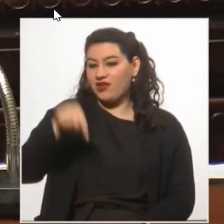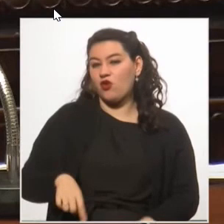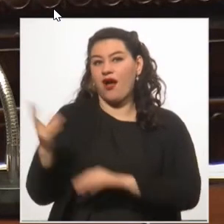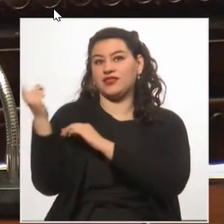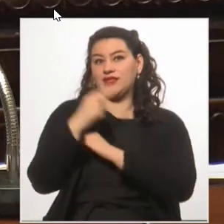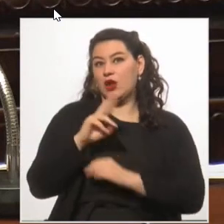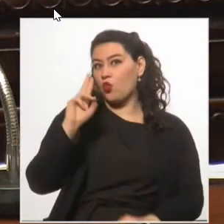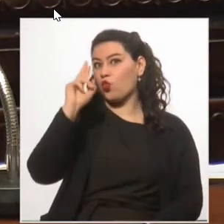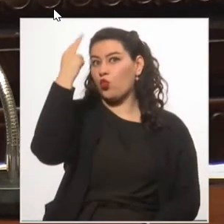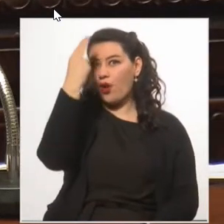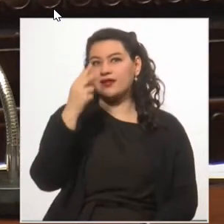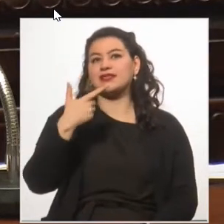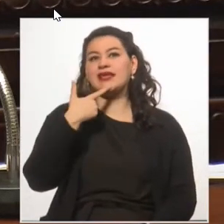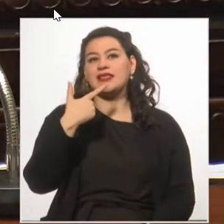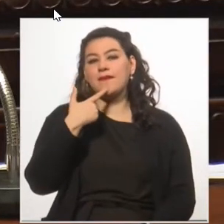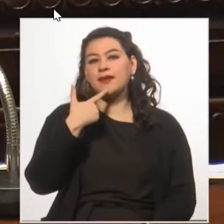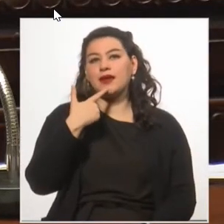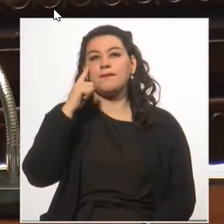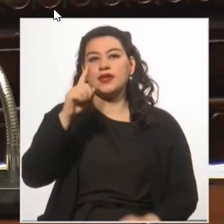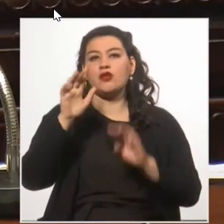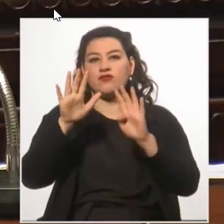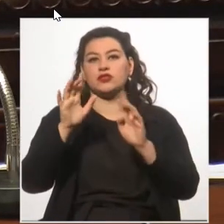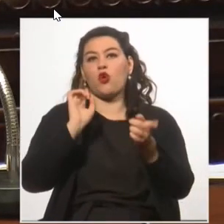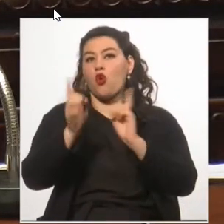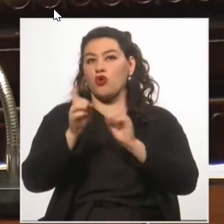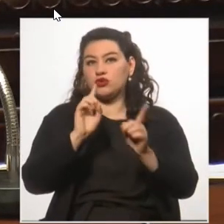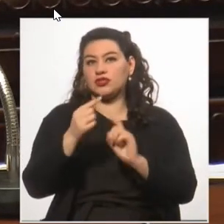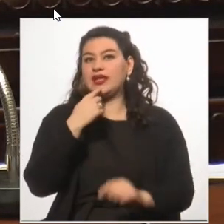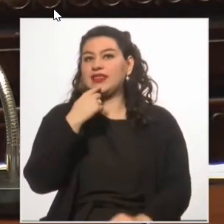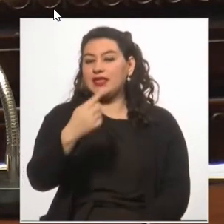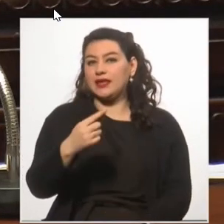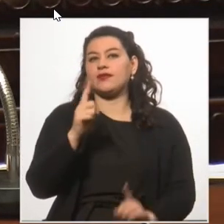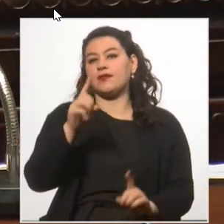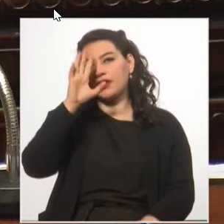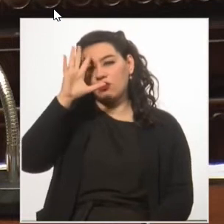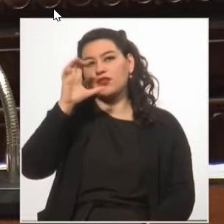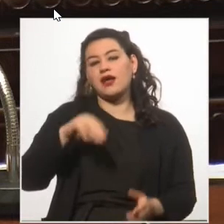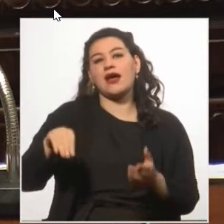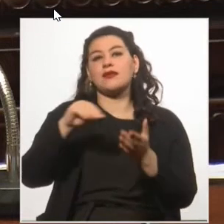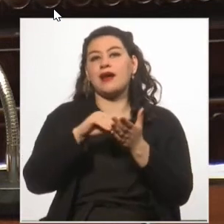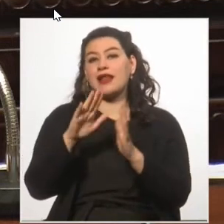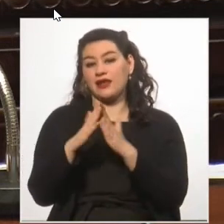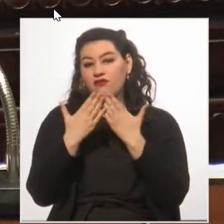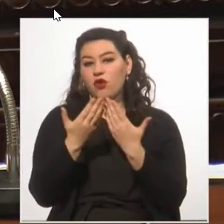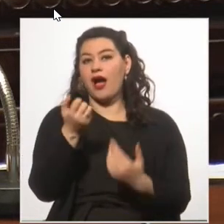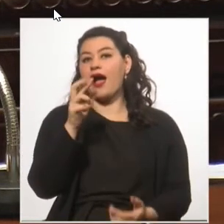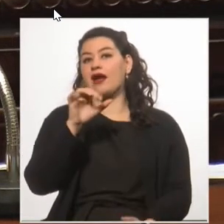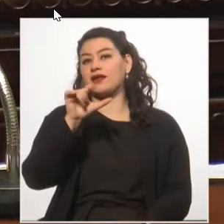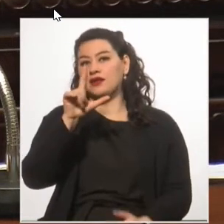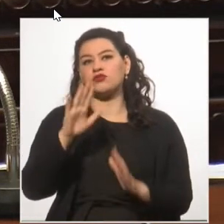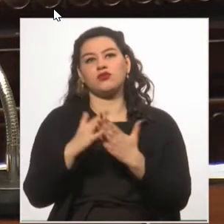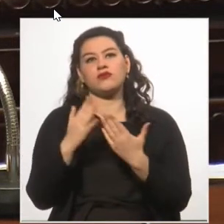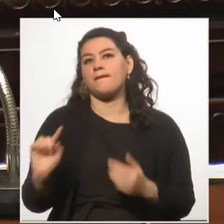visita a Uruguay en septiembre de 1911, como fue dicho, recordando además que Ariel era su libro